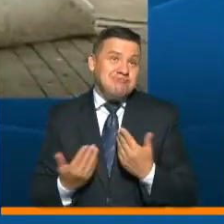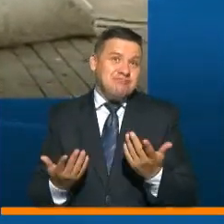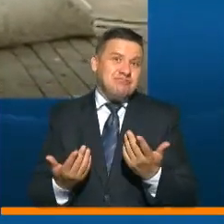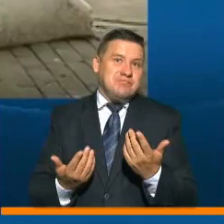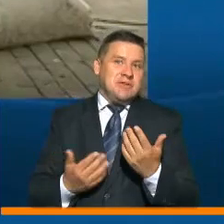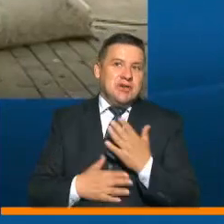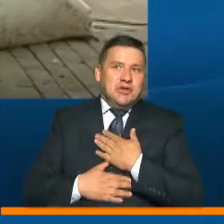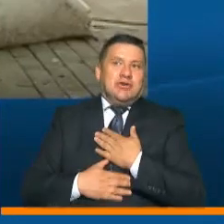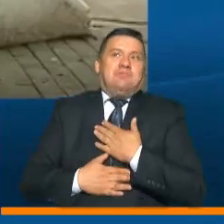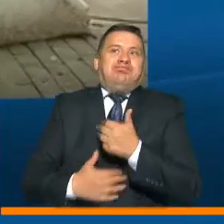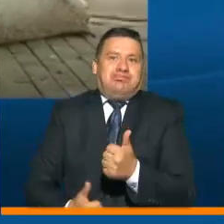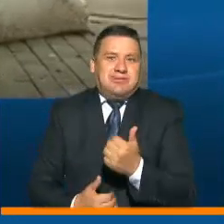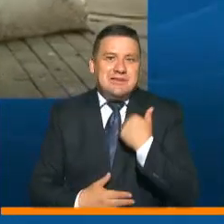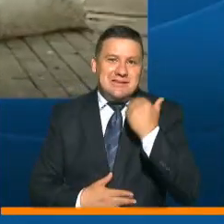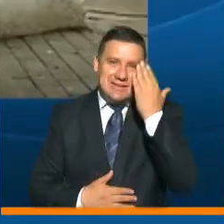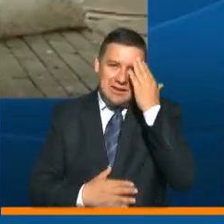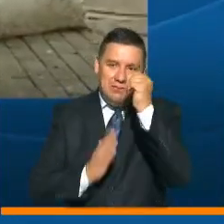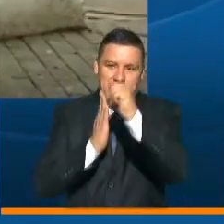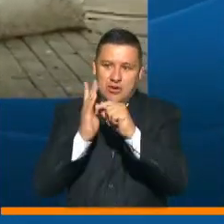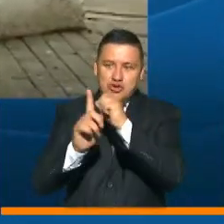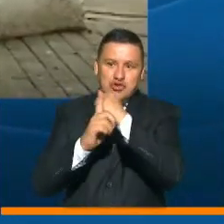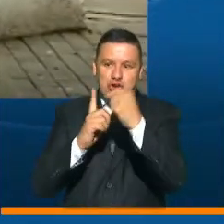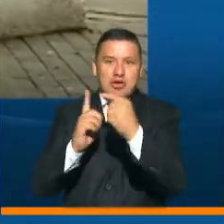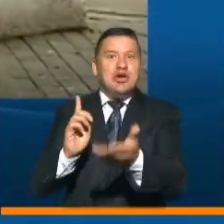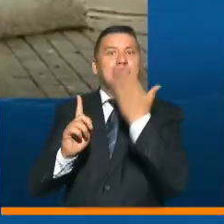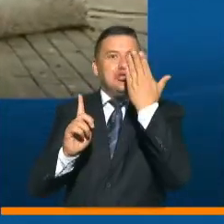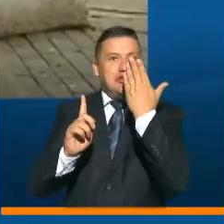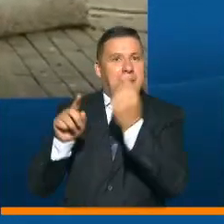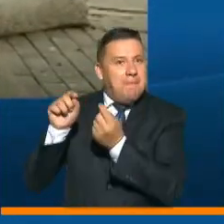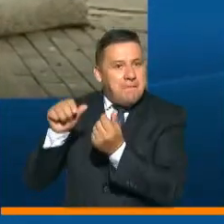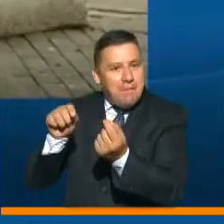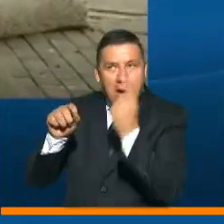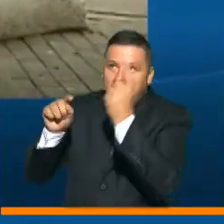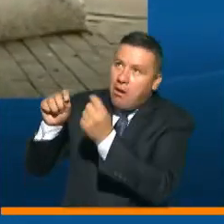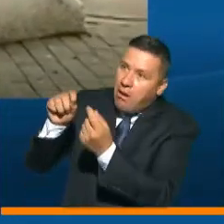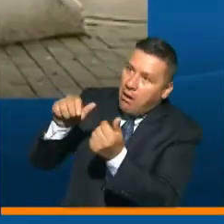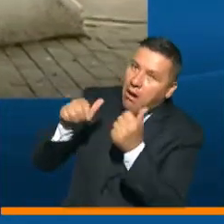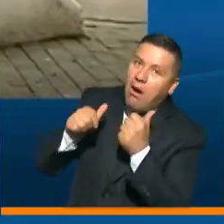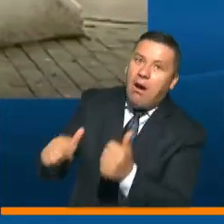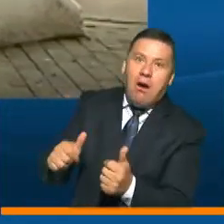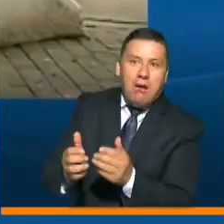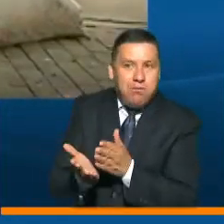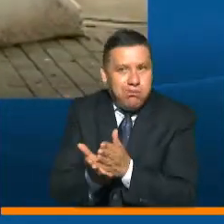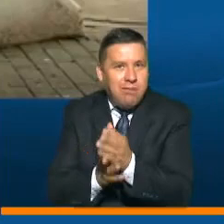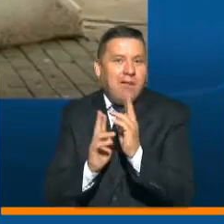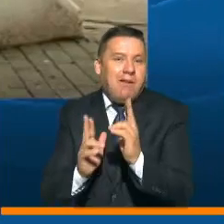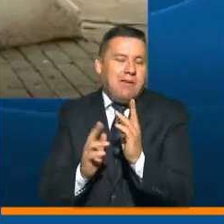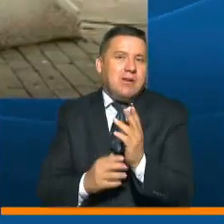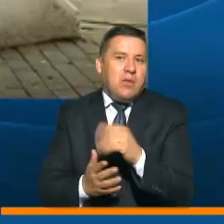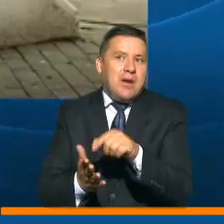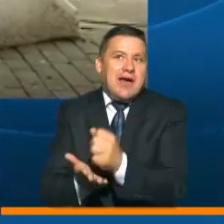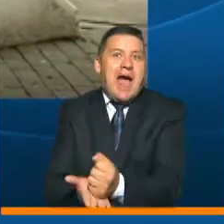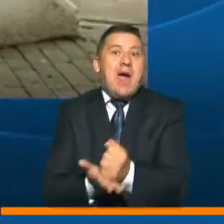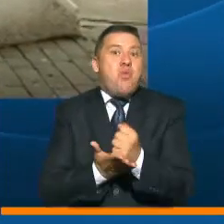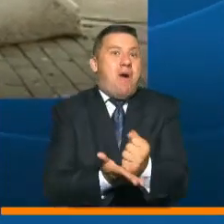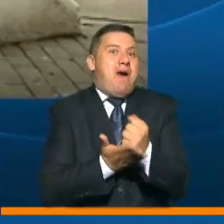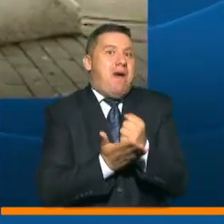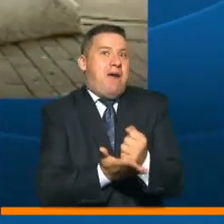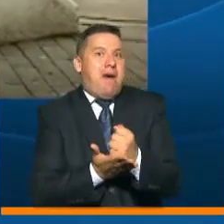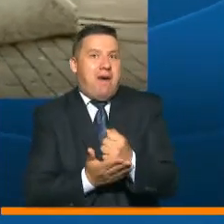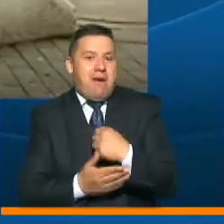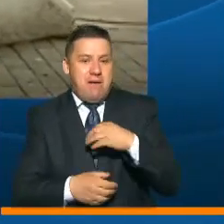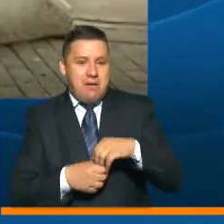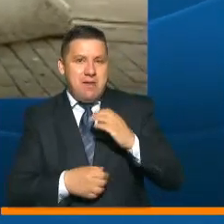muy gratificante saber que programas como estos sigan estando, porque sé que nos ayudan a